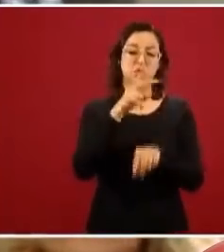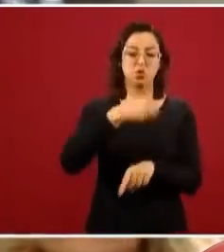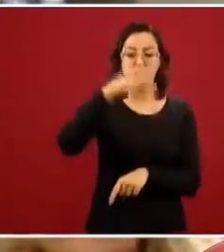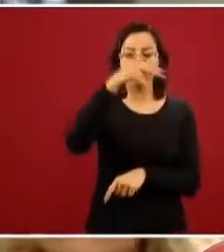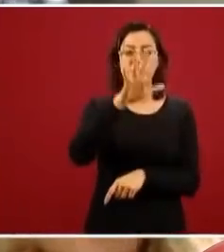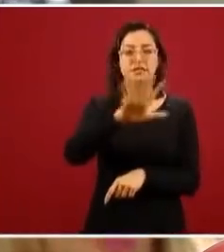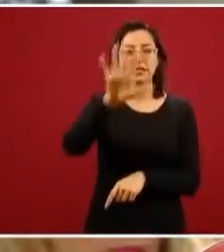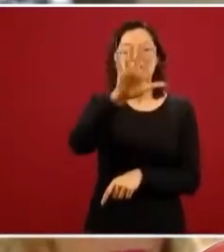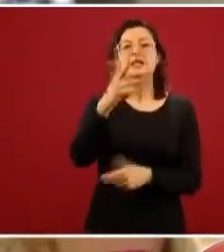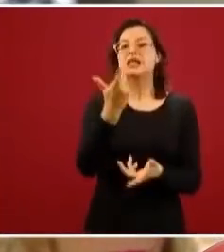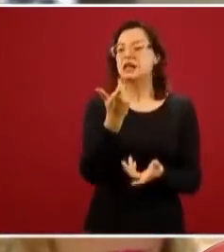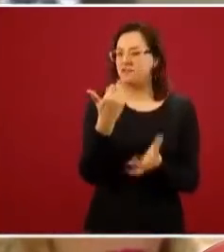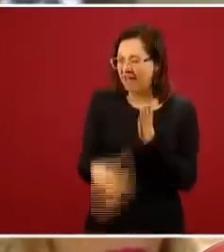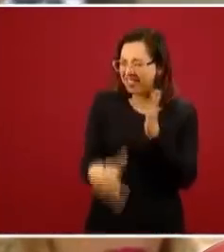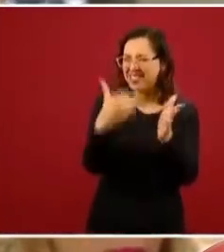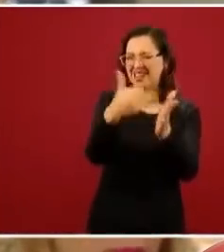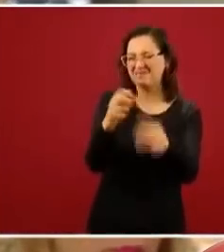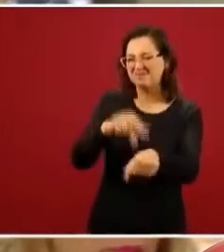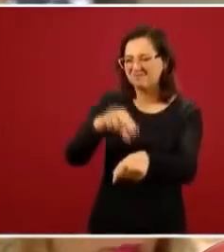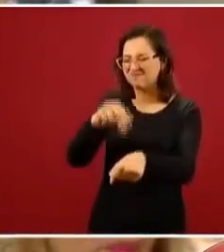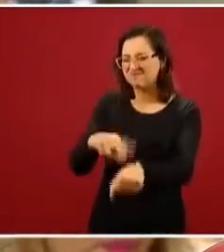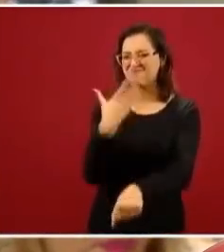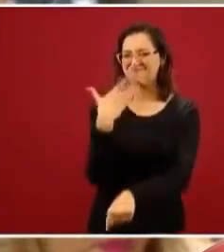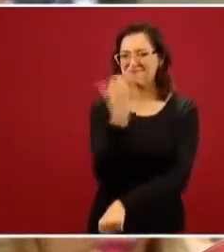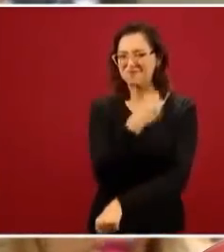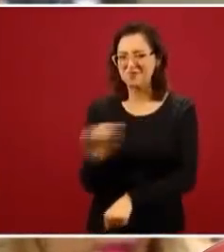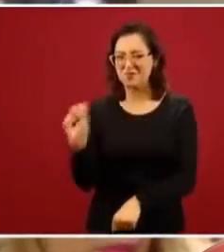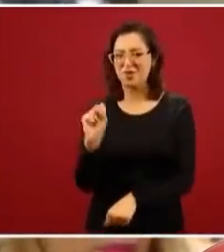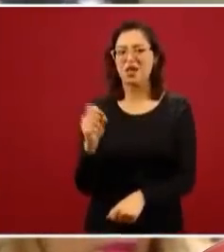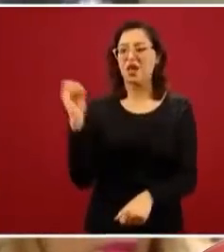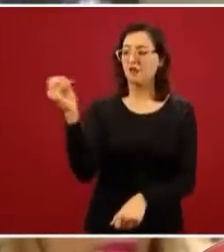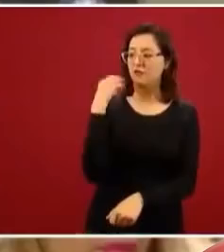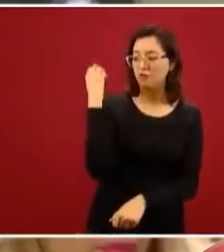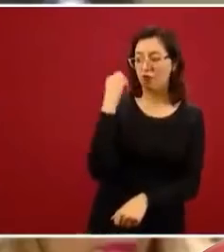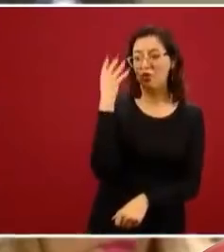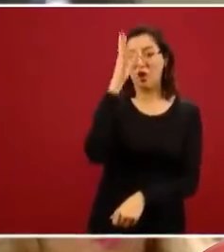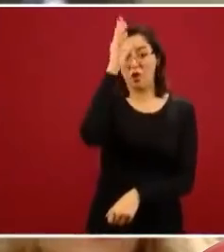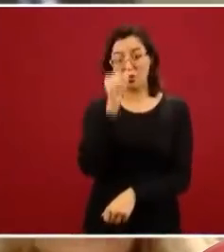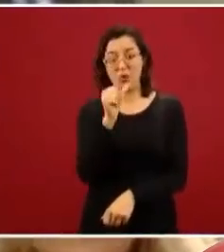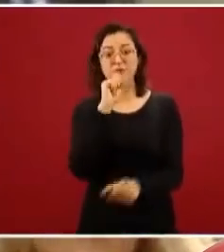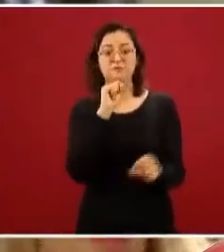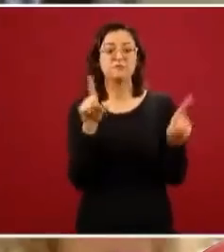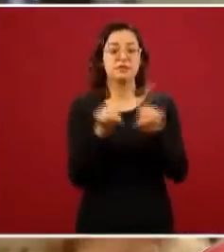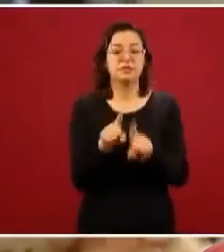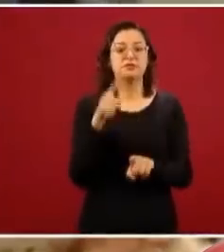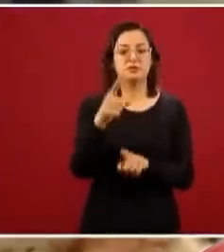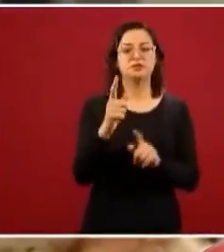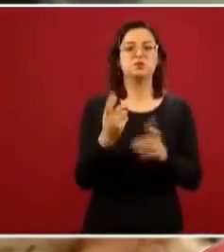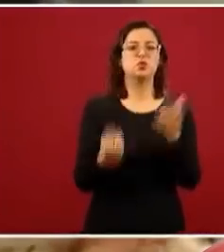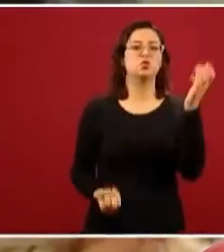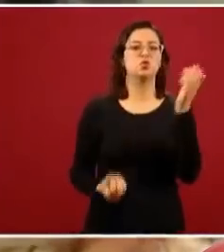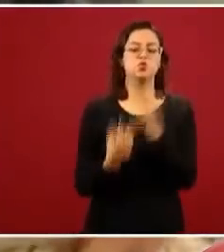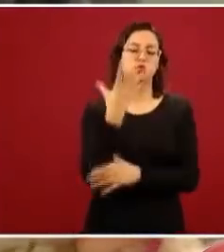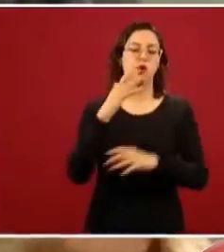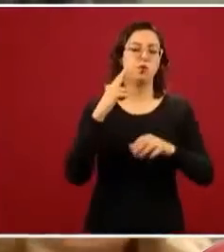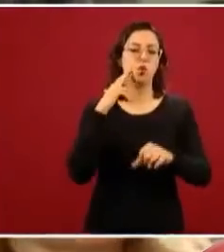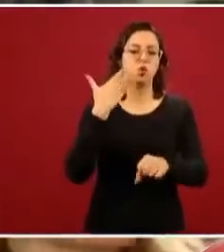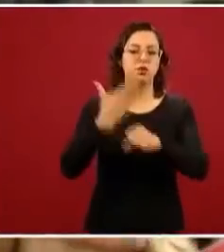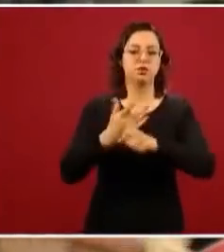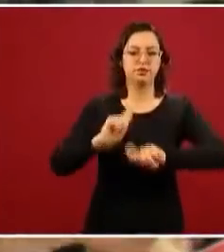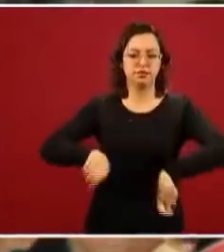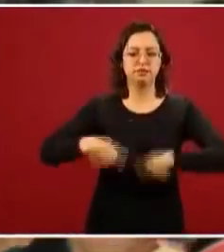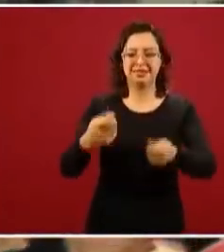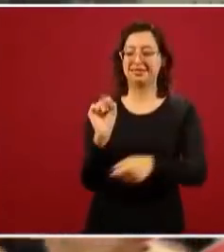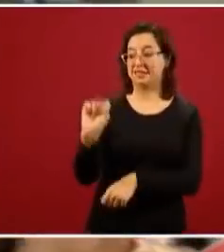también, el acuerdo que se tomó en el foro, incluso de parte del delegado, el nuevo delegado que acaba de entrar el